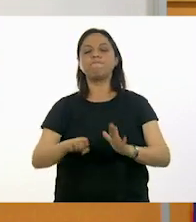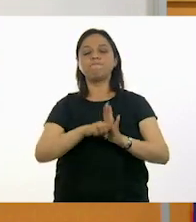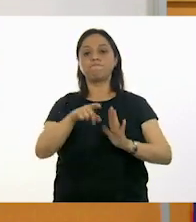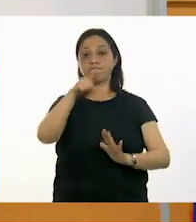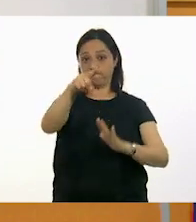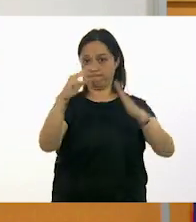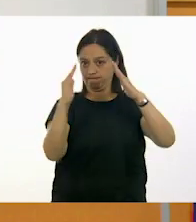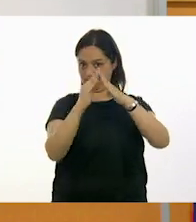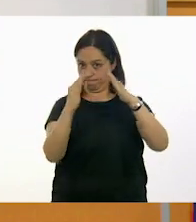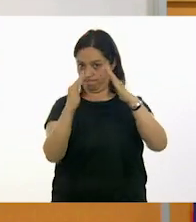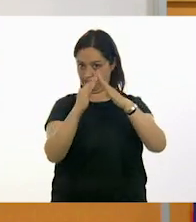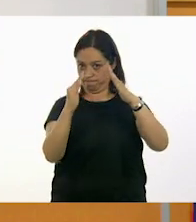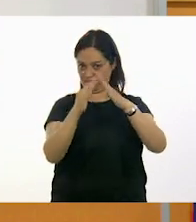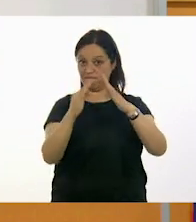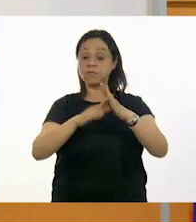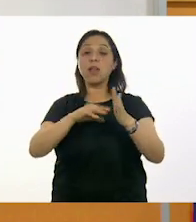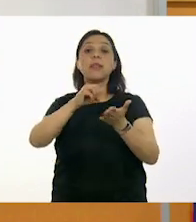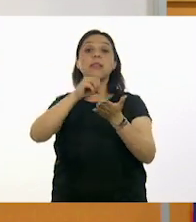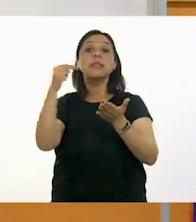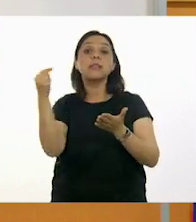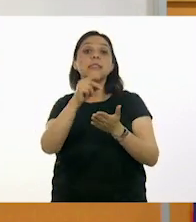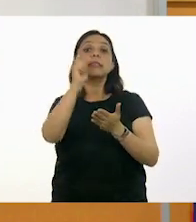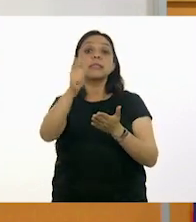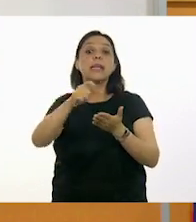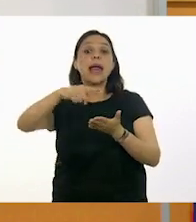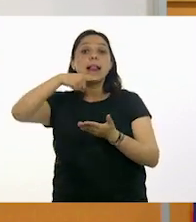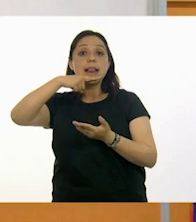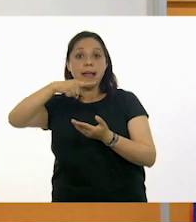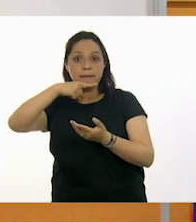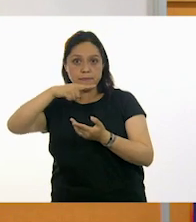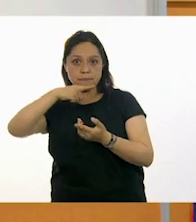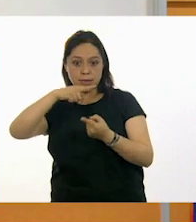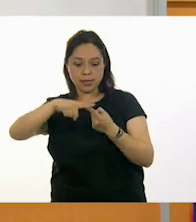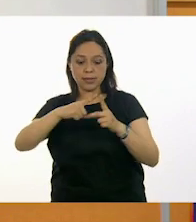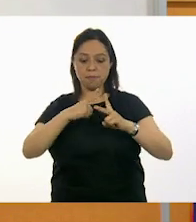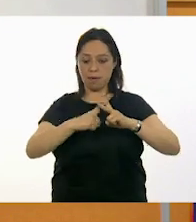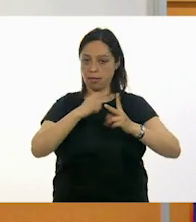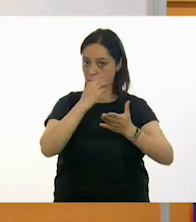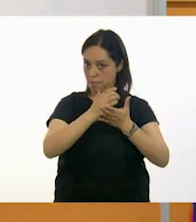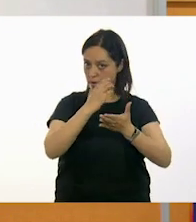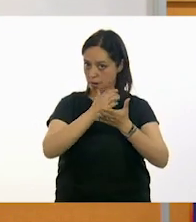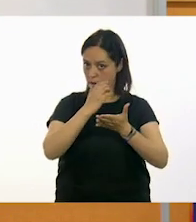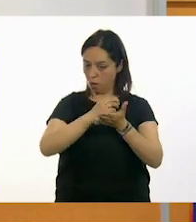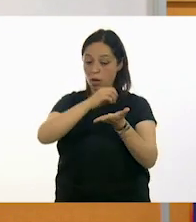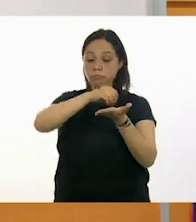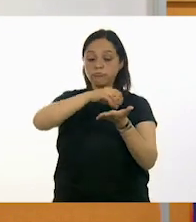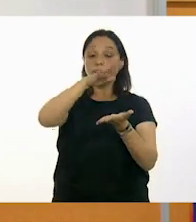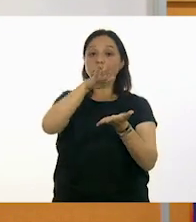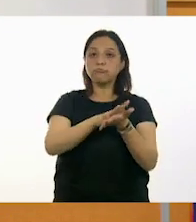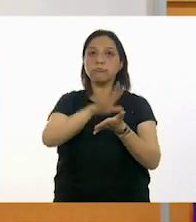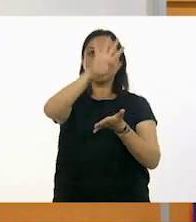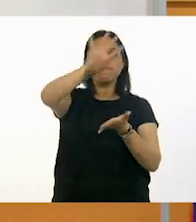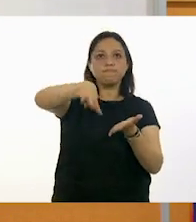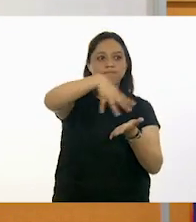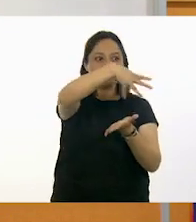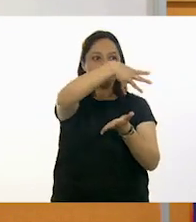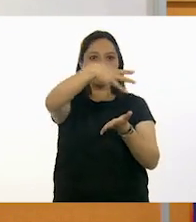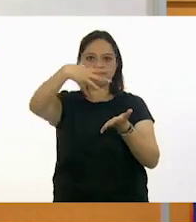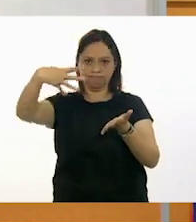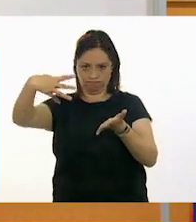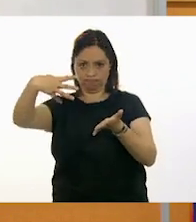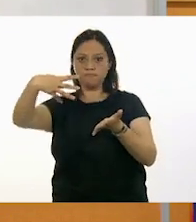vamos a tomar un lápiz y nuestro cuaderno de matemáticas y vamos a anotar la siguiente tabla de doble entrada